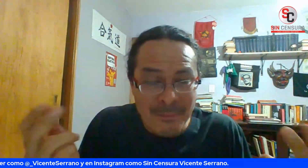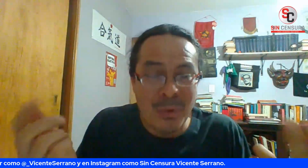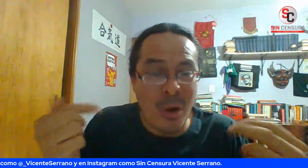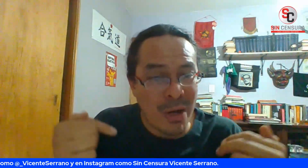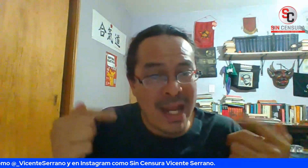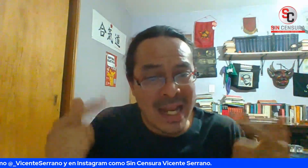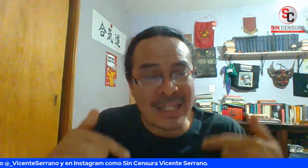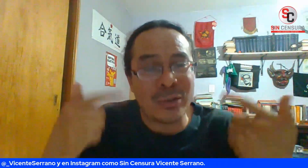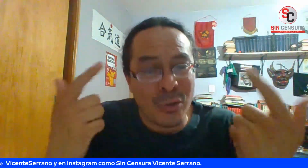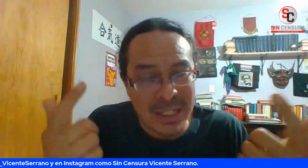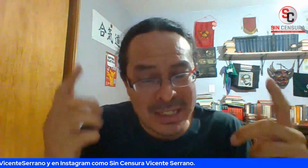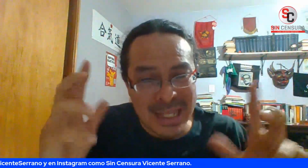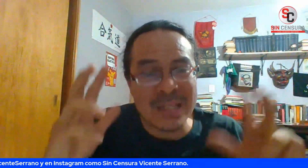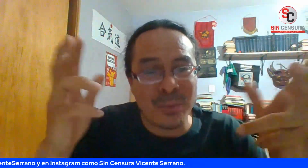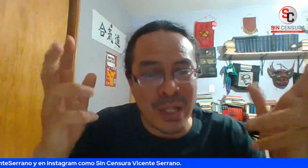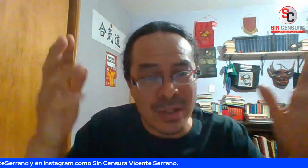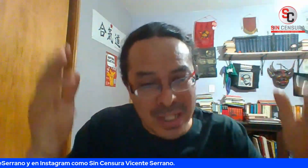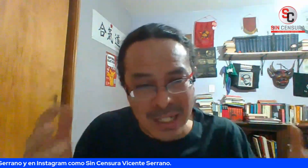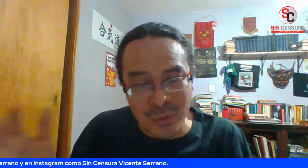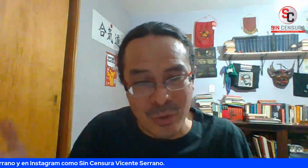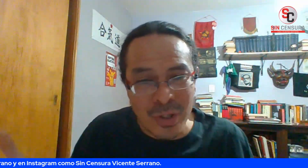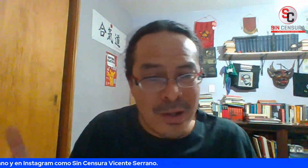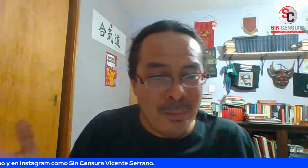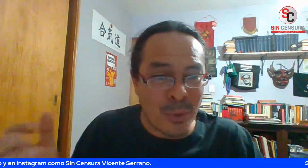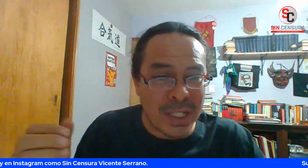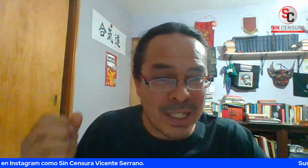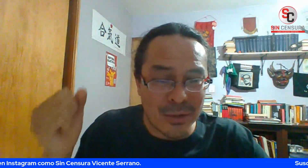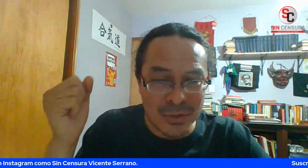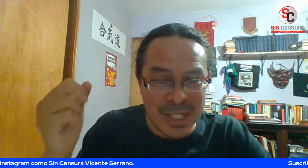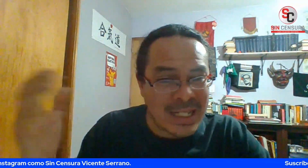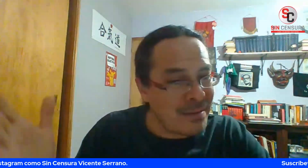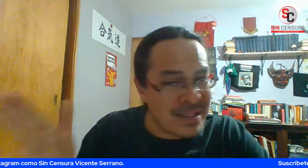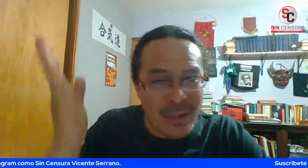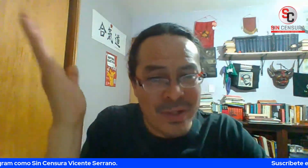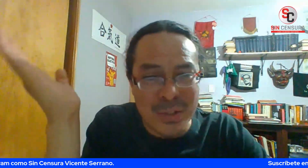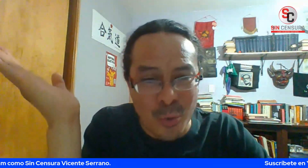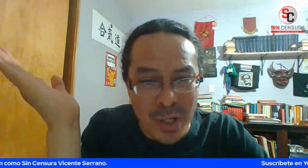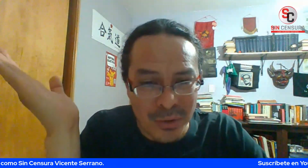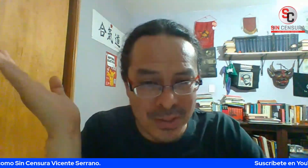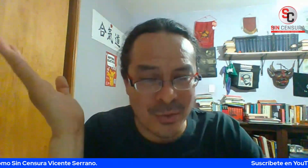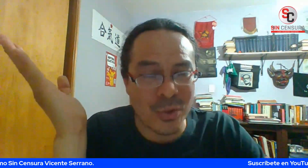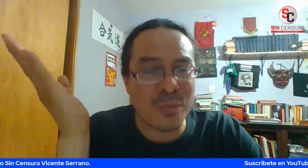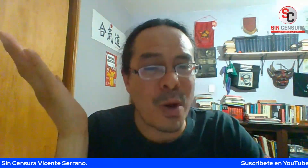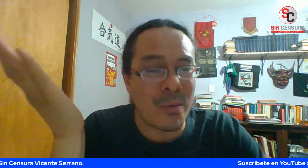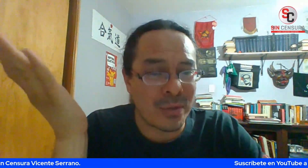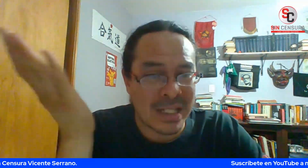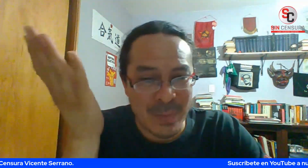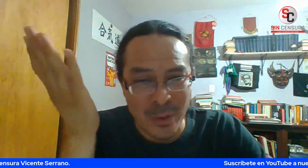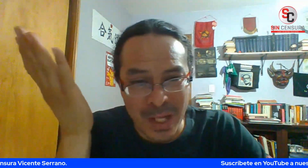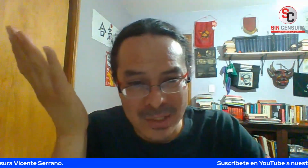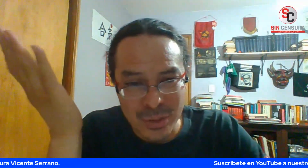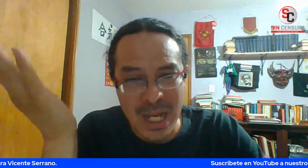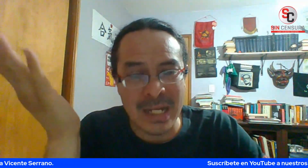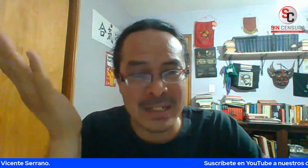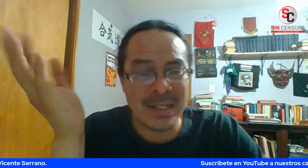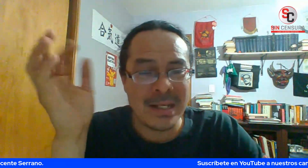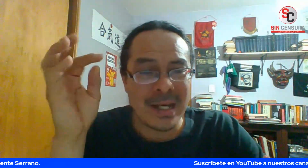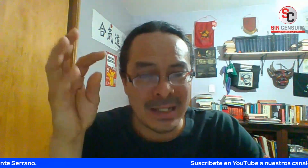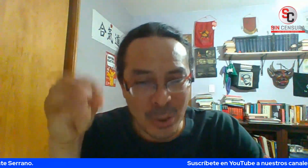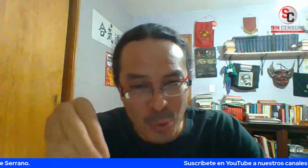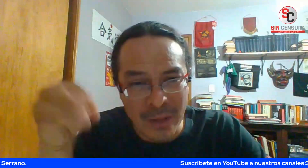sí, pero ahora el actor que está disputando es el actor político-social que había estado excluido, que son los pueblos, las mayorías